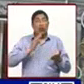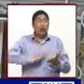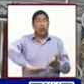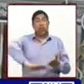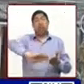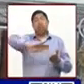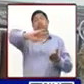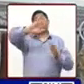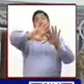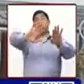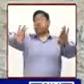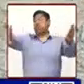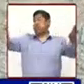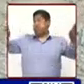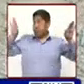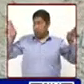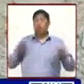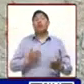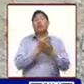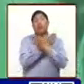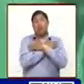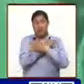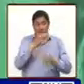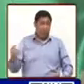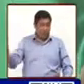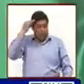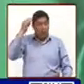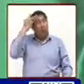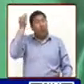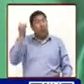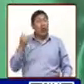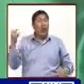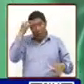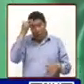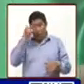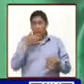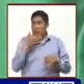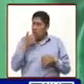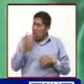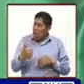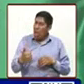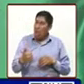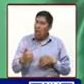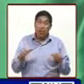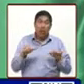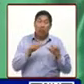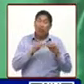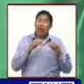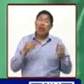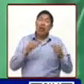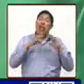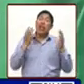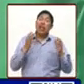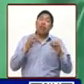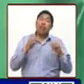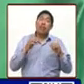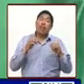perimetral para un cementerio en la Ciudad del Alto. ¿Por qué el Alto no se merece un cementerio como el Cementerio General?